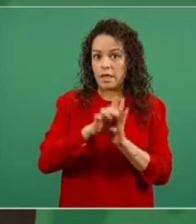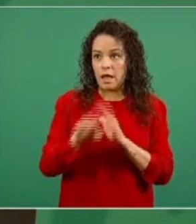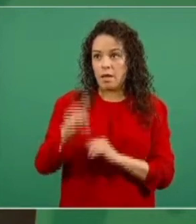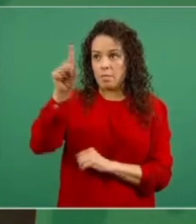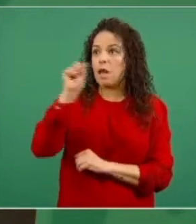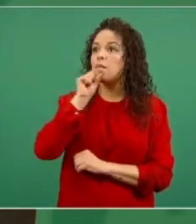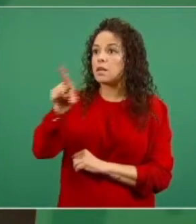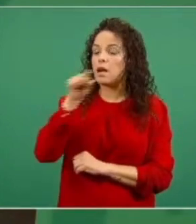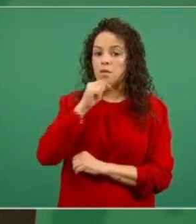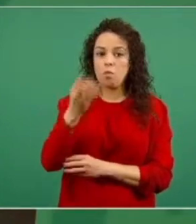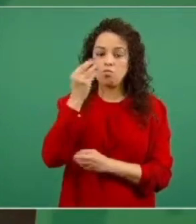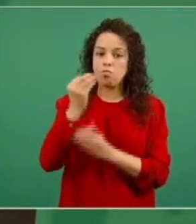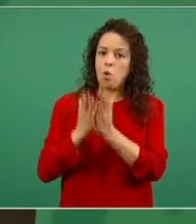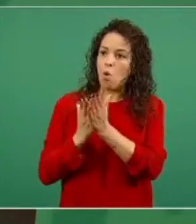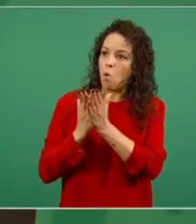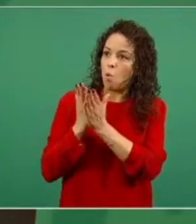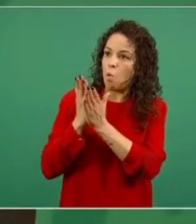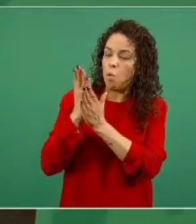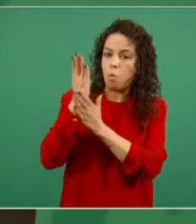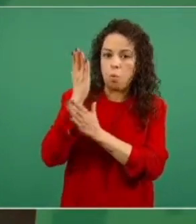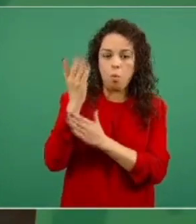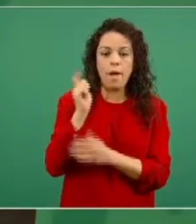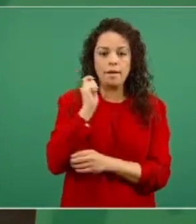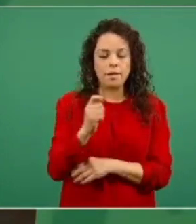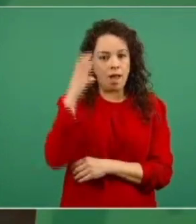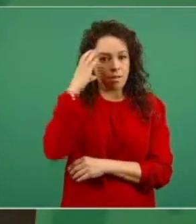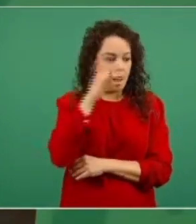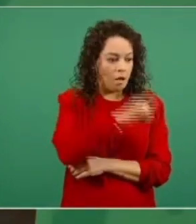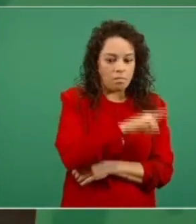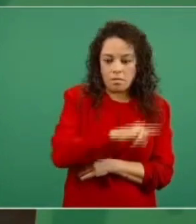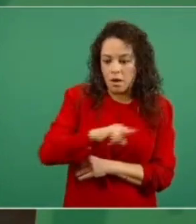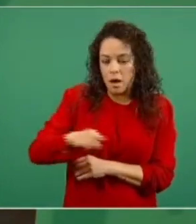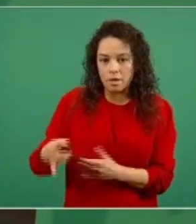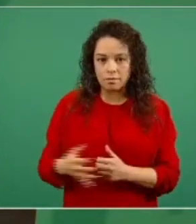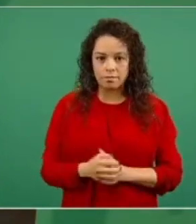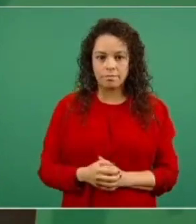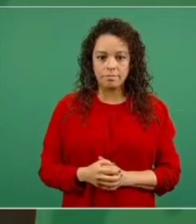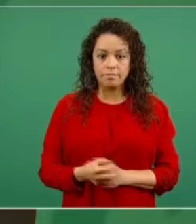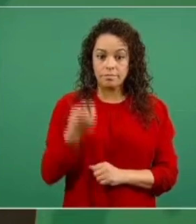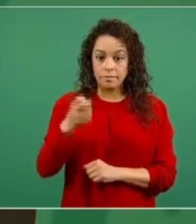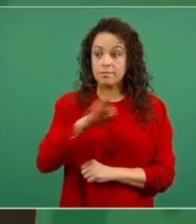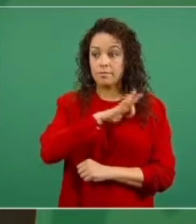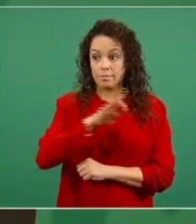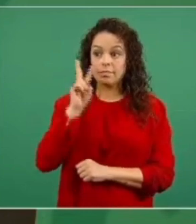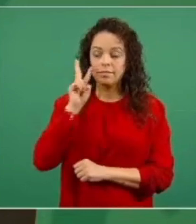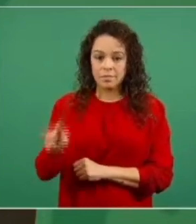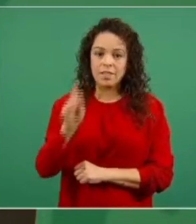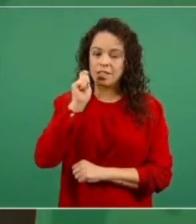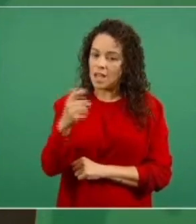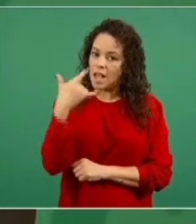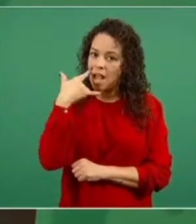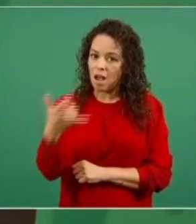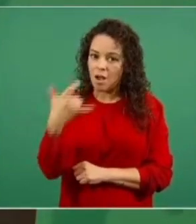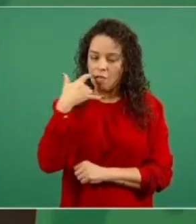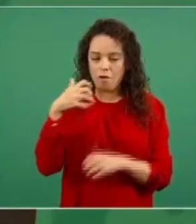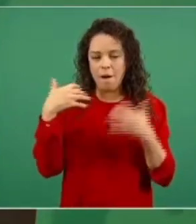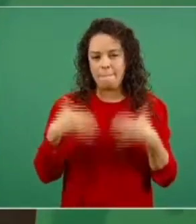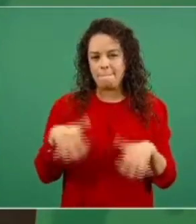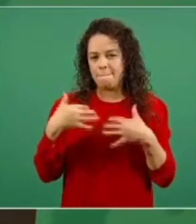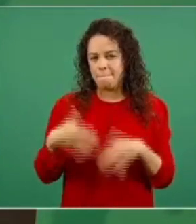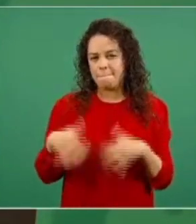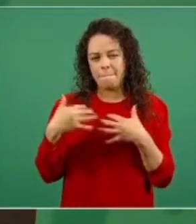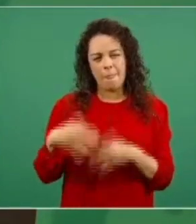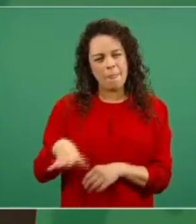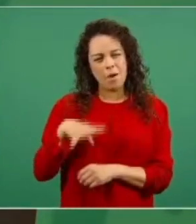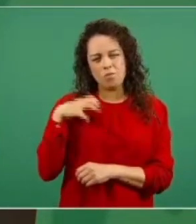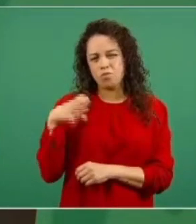incrementos considerables en número de camas. Creo que pues es un reflejo de este esfuerzo específico del IMSS,